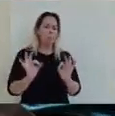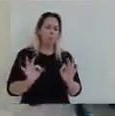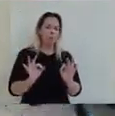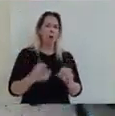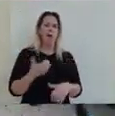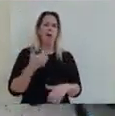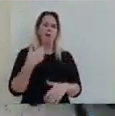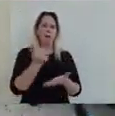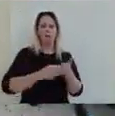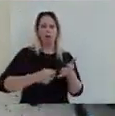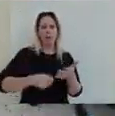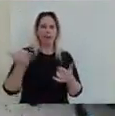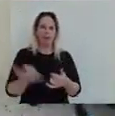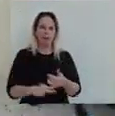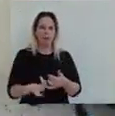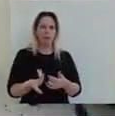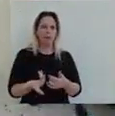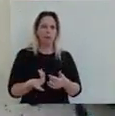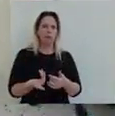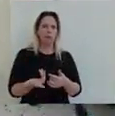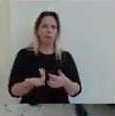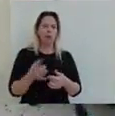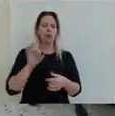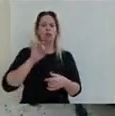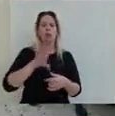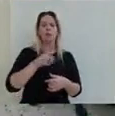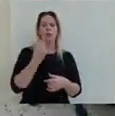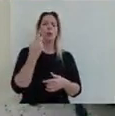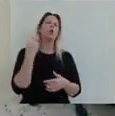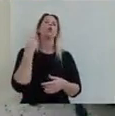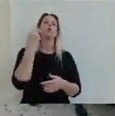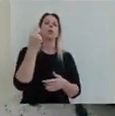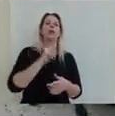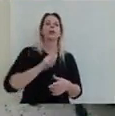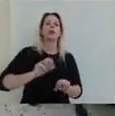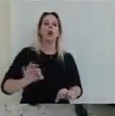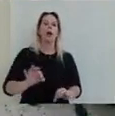proyecto, digamos. Pero necesariamente tienen que ser tratados en las comisiones.